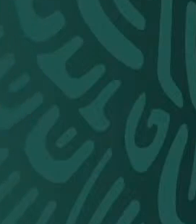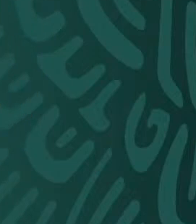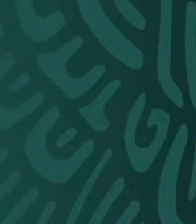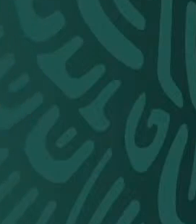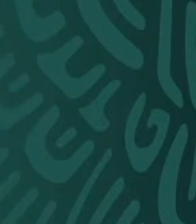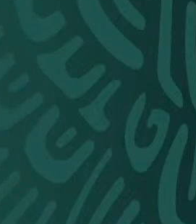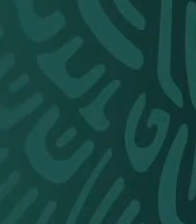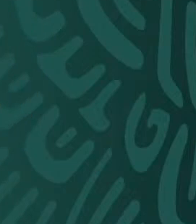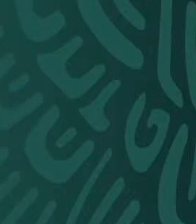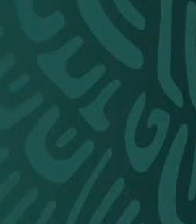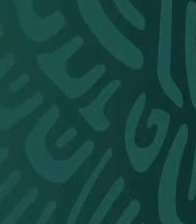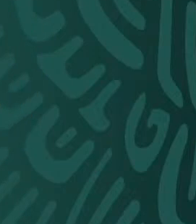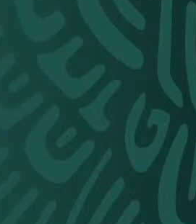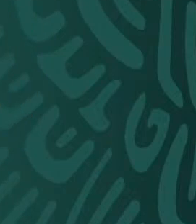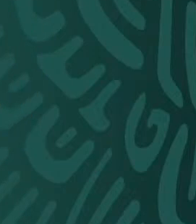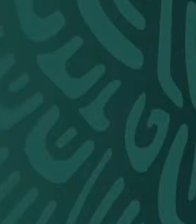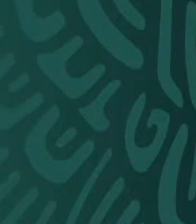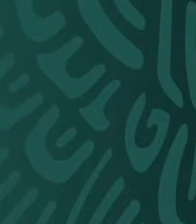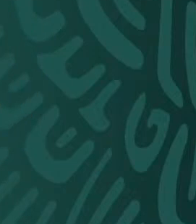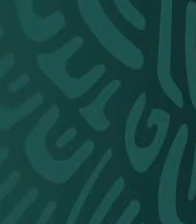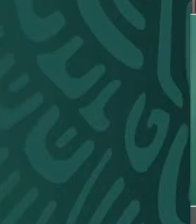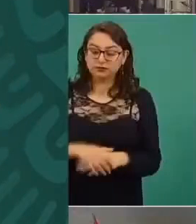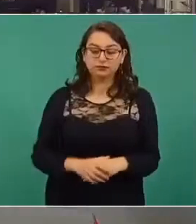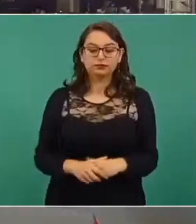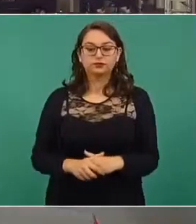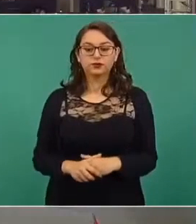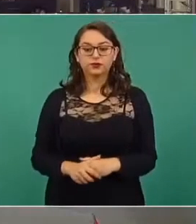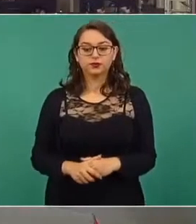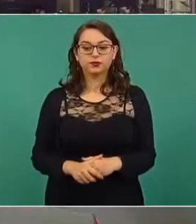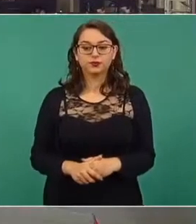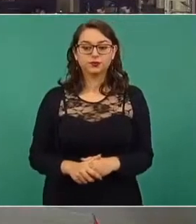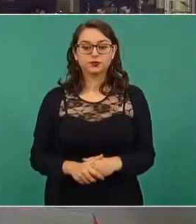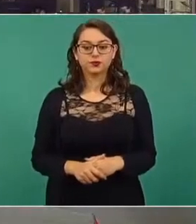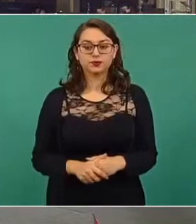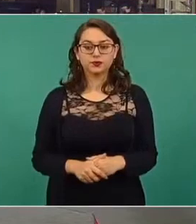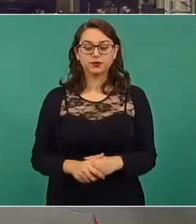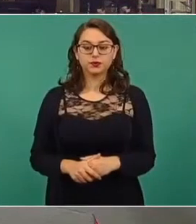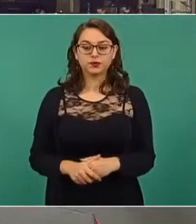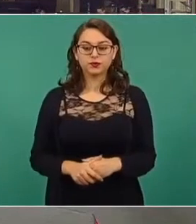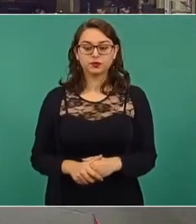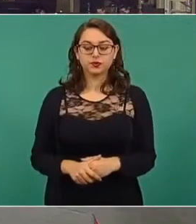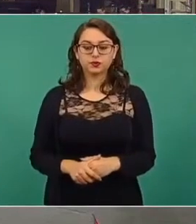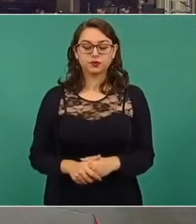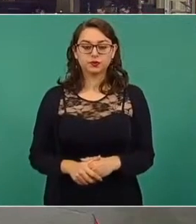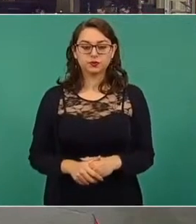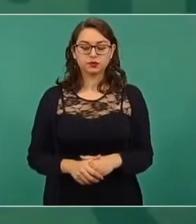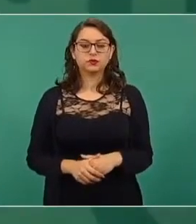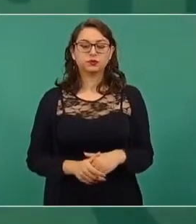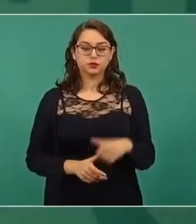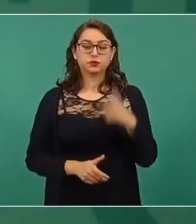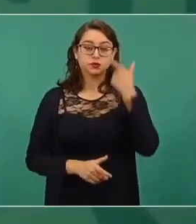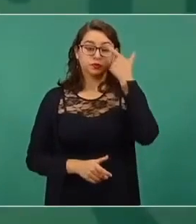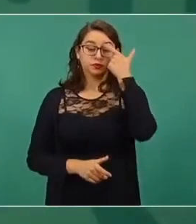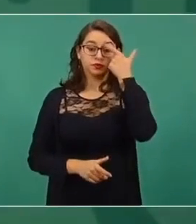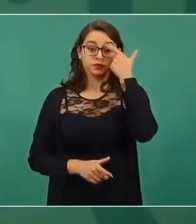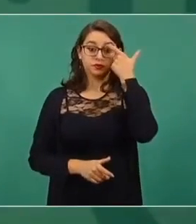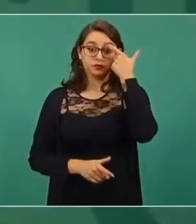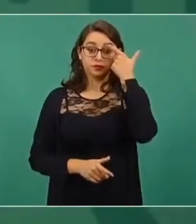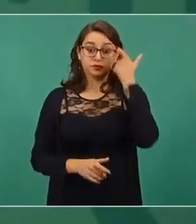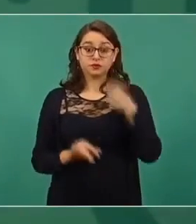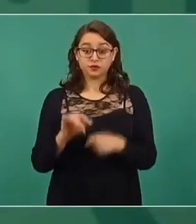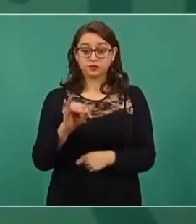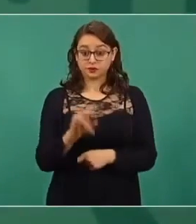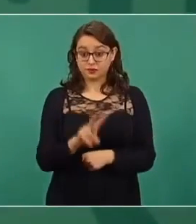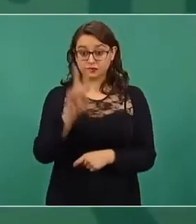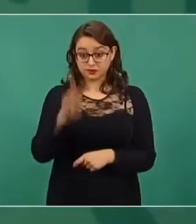de las reservas mexicanas de litio. El propósito es que se informe,